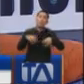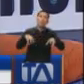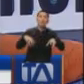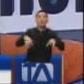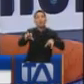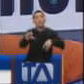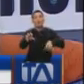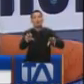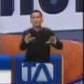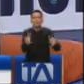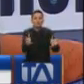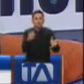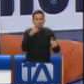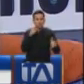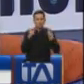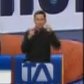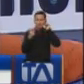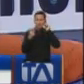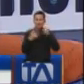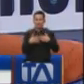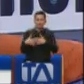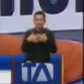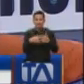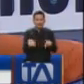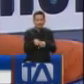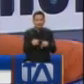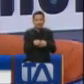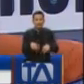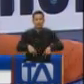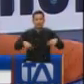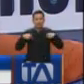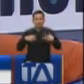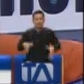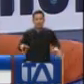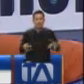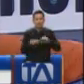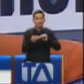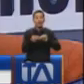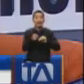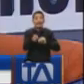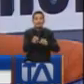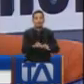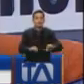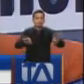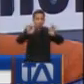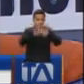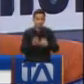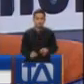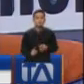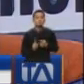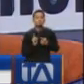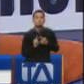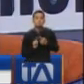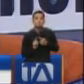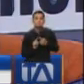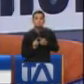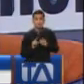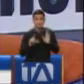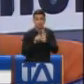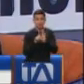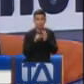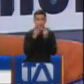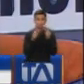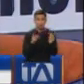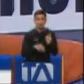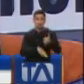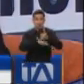y corriente los hombres y las mujeres vivimos juntos y convivimos juntos. Y por eso es que es tan importante, primero, que los programas de política pública desde las